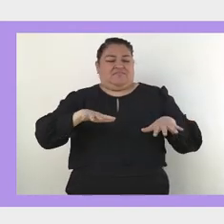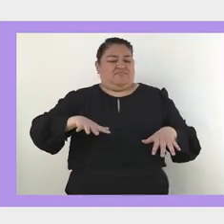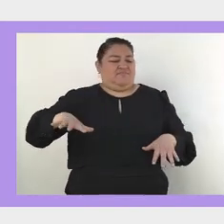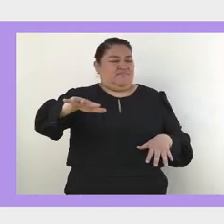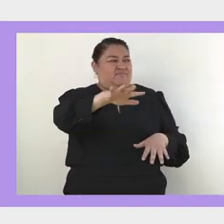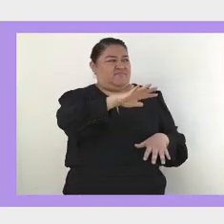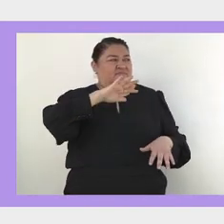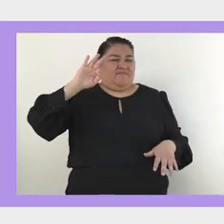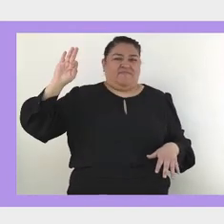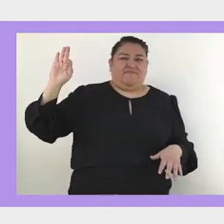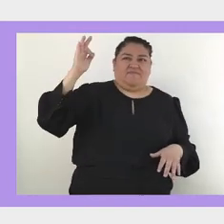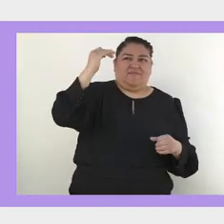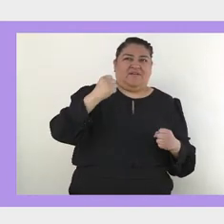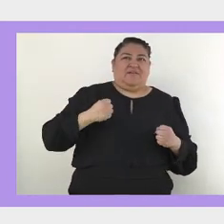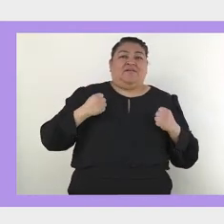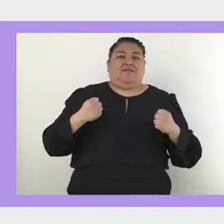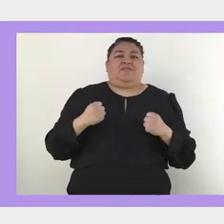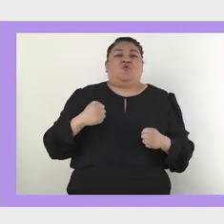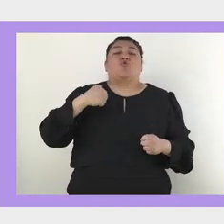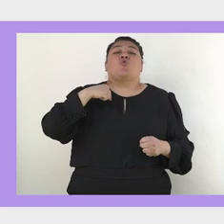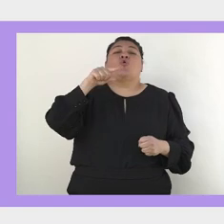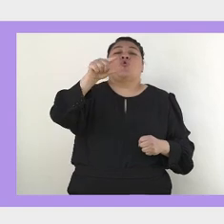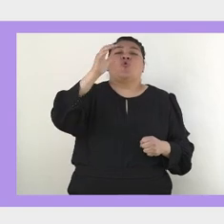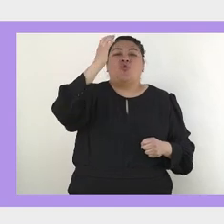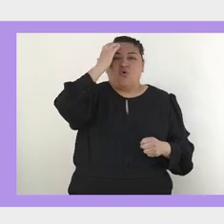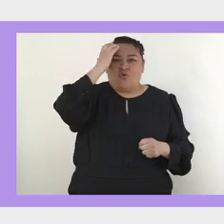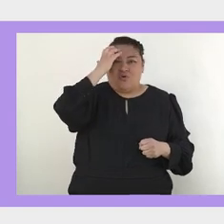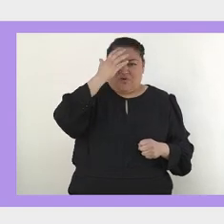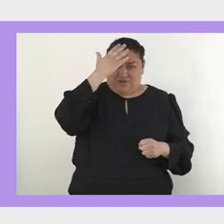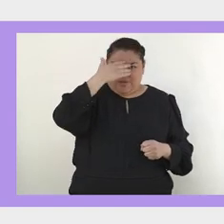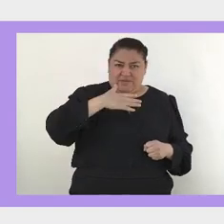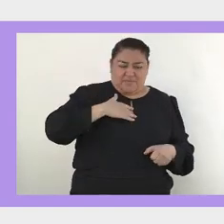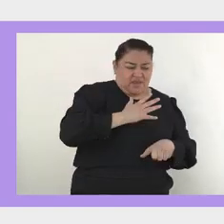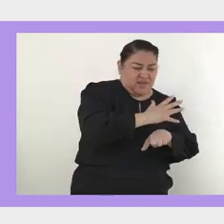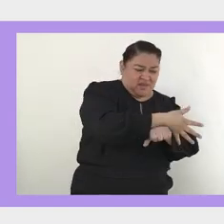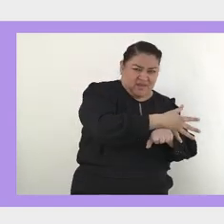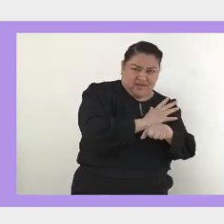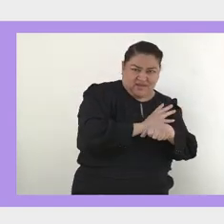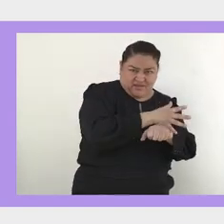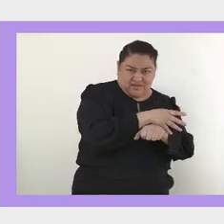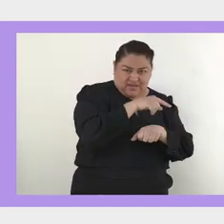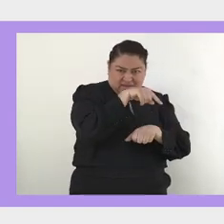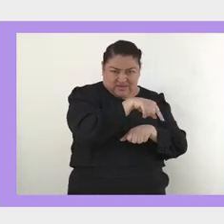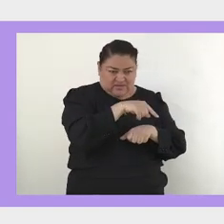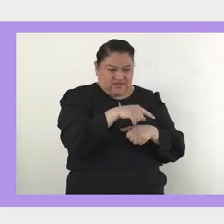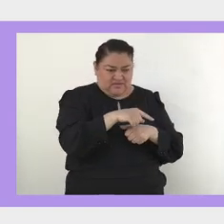y yo conozco tu trabajo por una de mis porteras Y tomaste